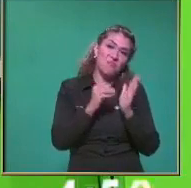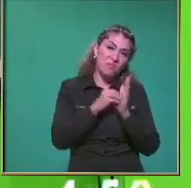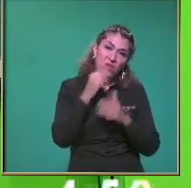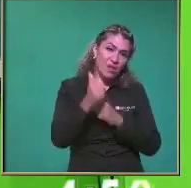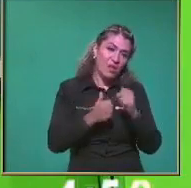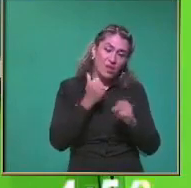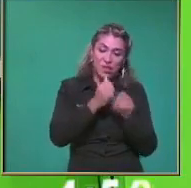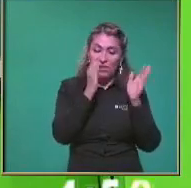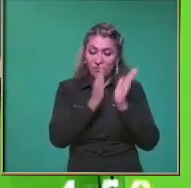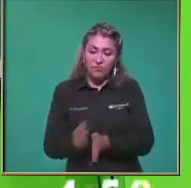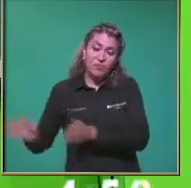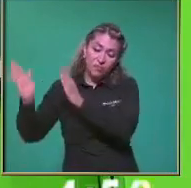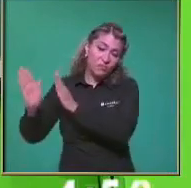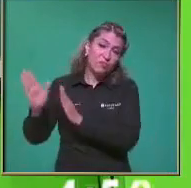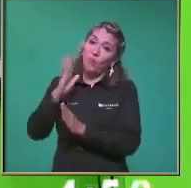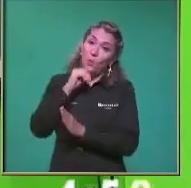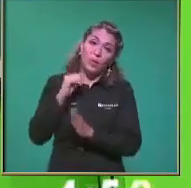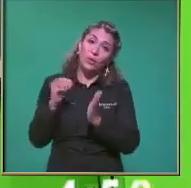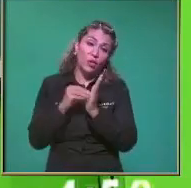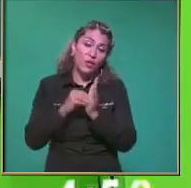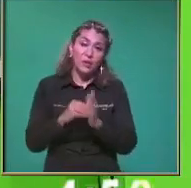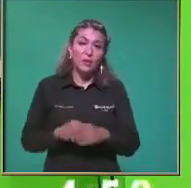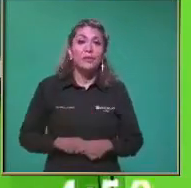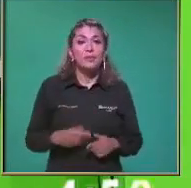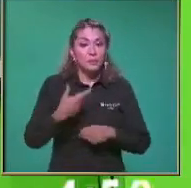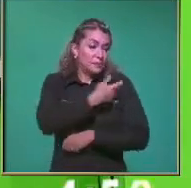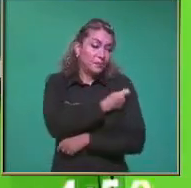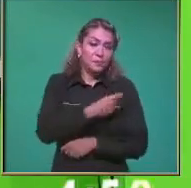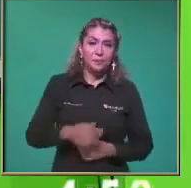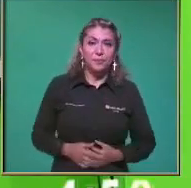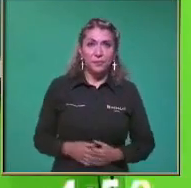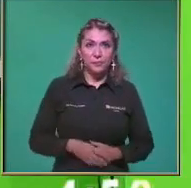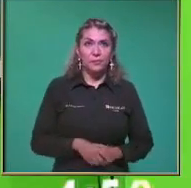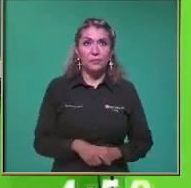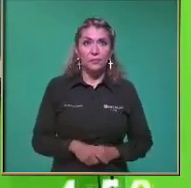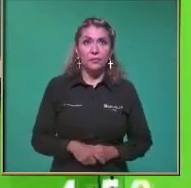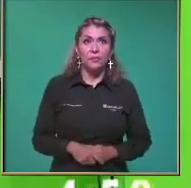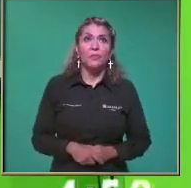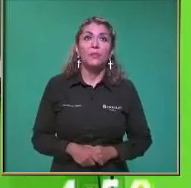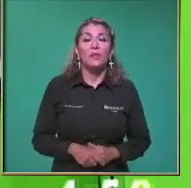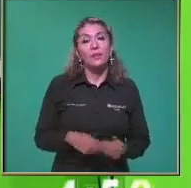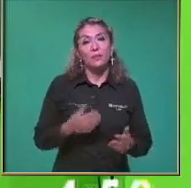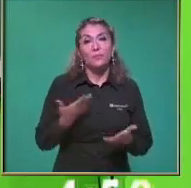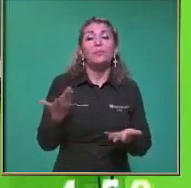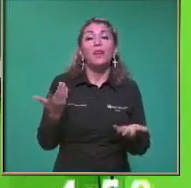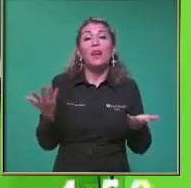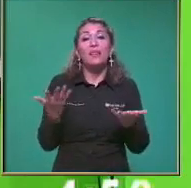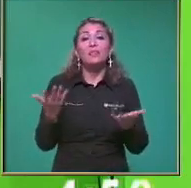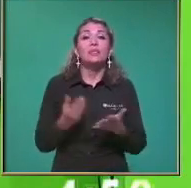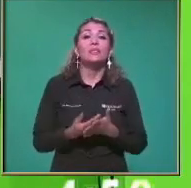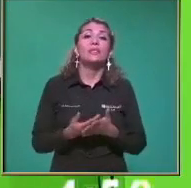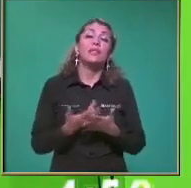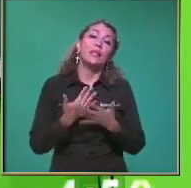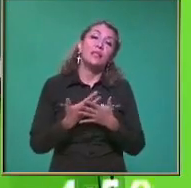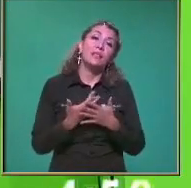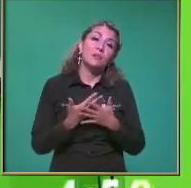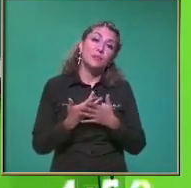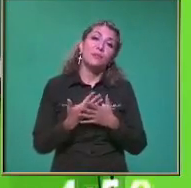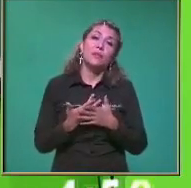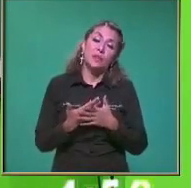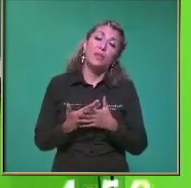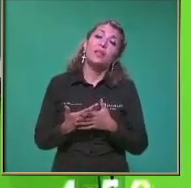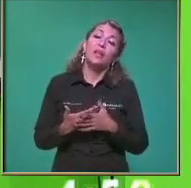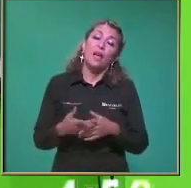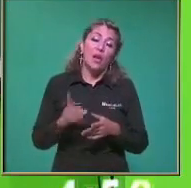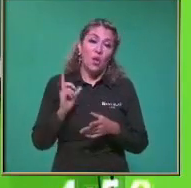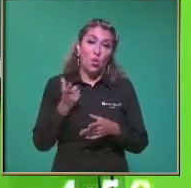nos quedarían fuera del rango para vacunación. ¿Qué tendrían que hacer o qué debieron de haber hecho? Pues esperarse a que fuera